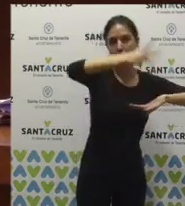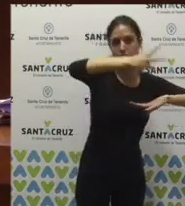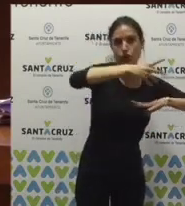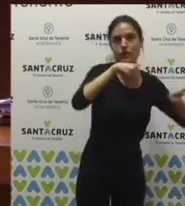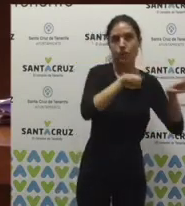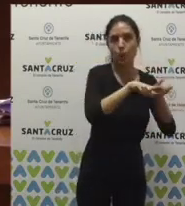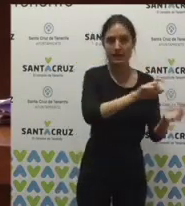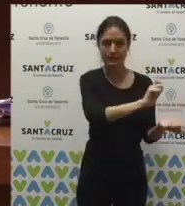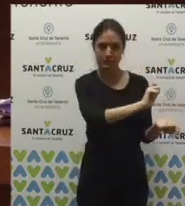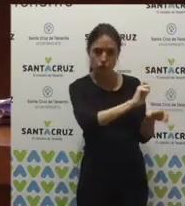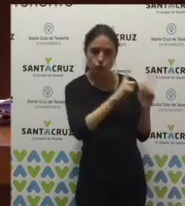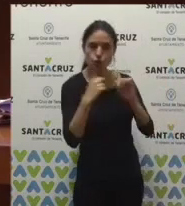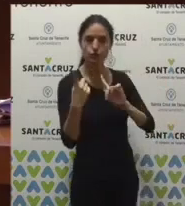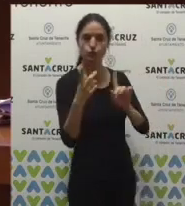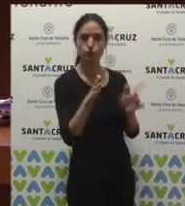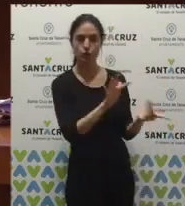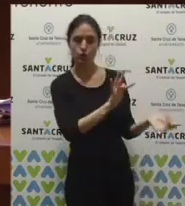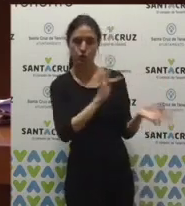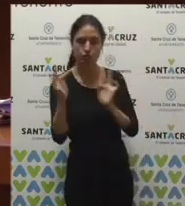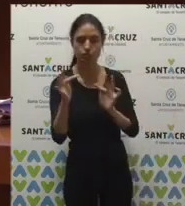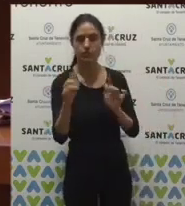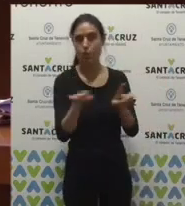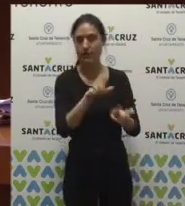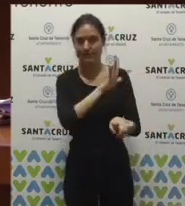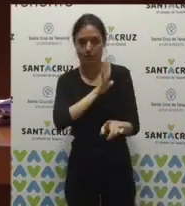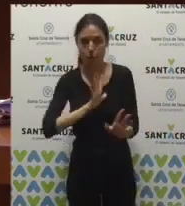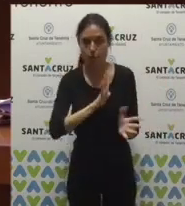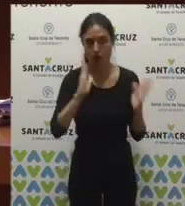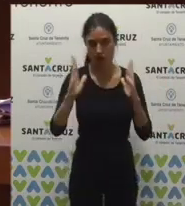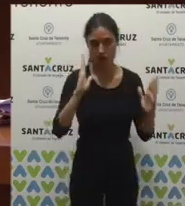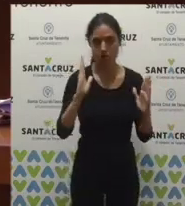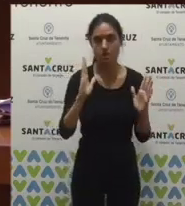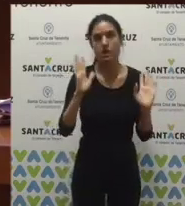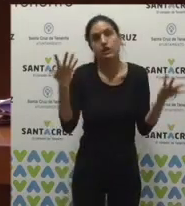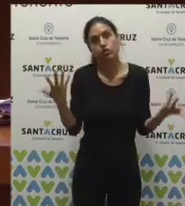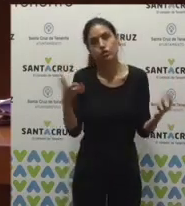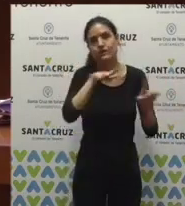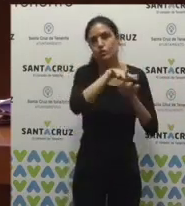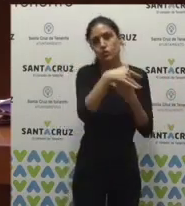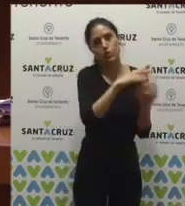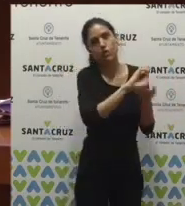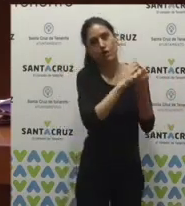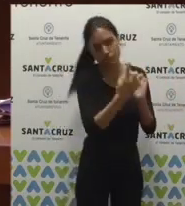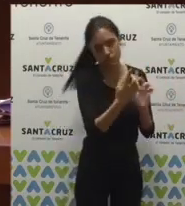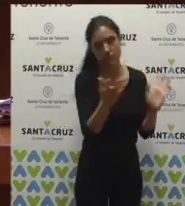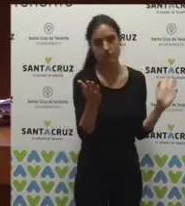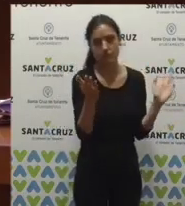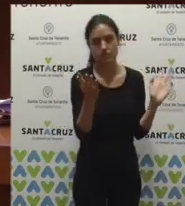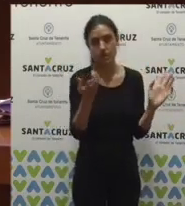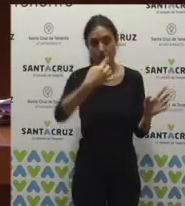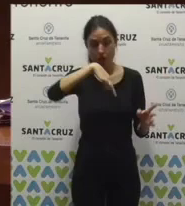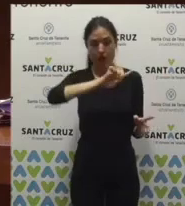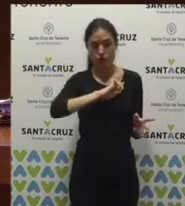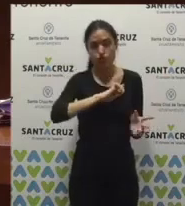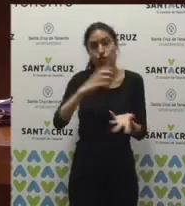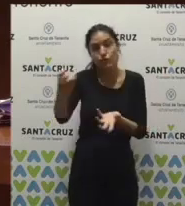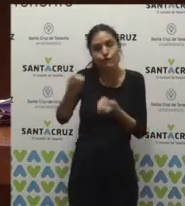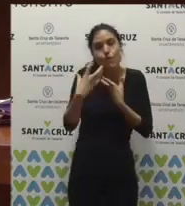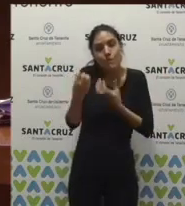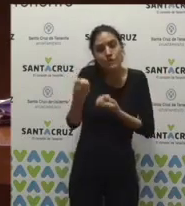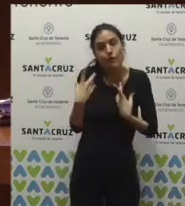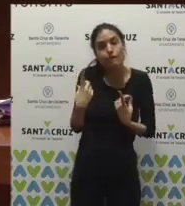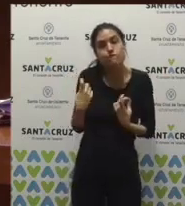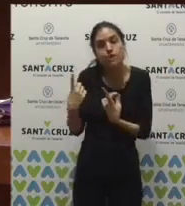y un cierre con la vocación de recuperarlo el escenario de otro entonces claro a nosotros que nos falta información